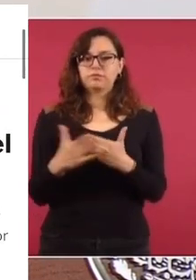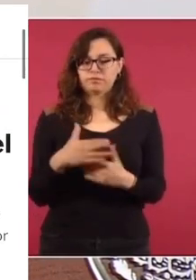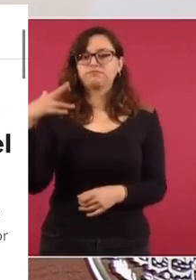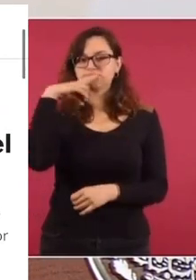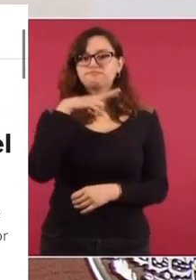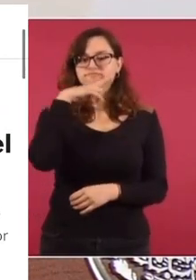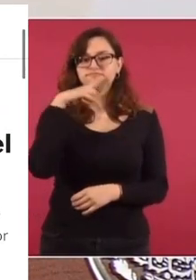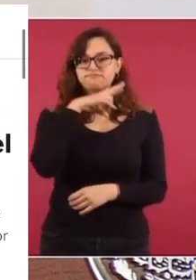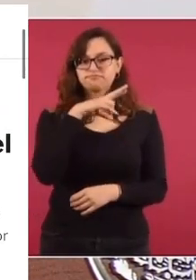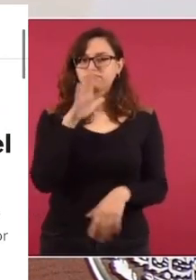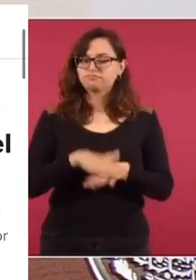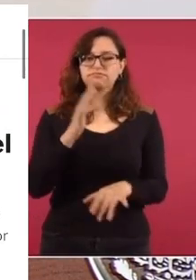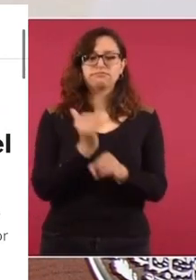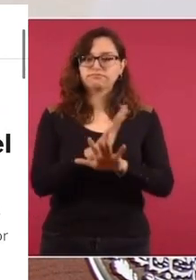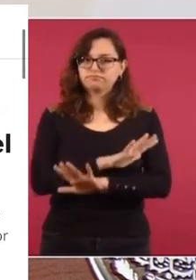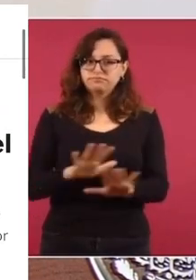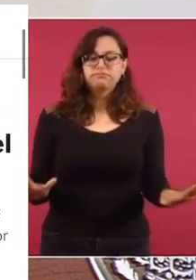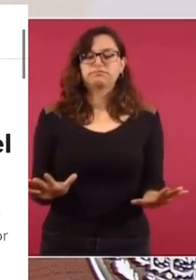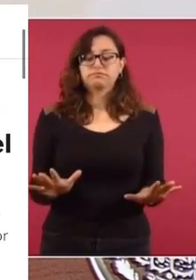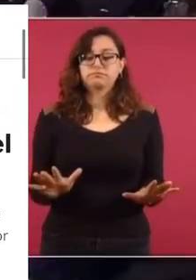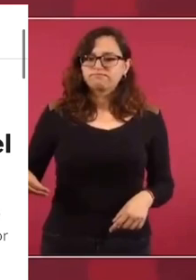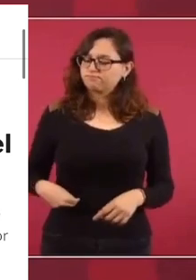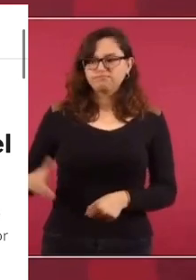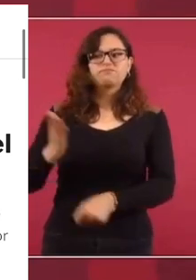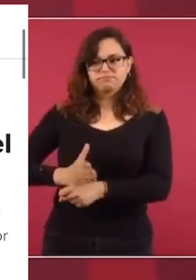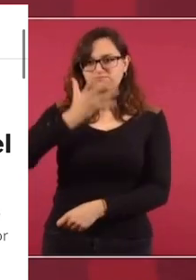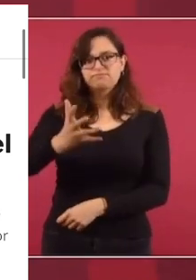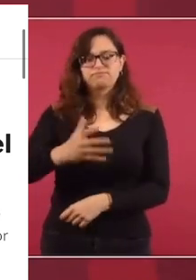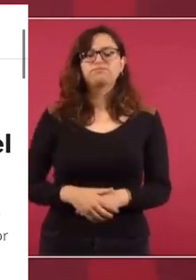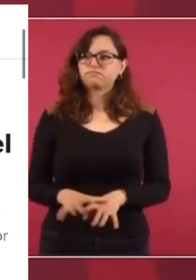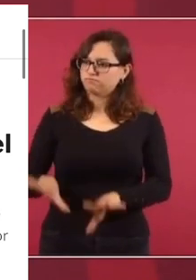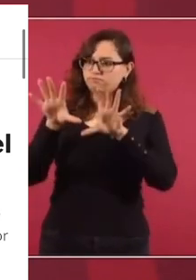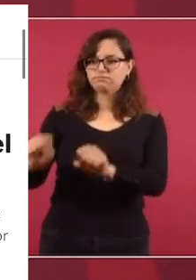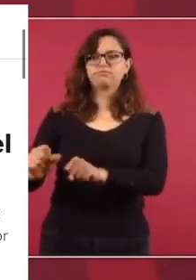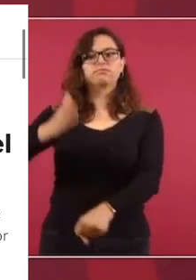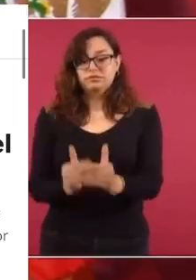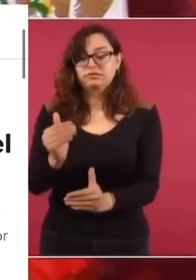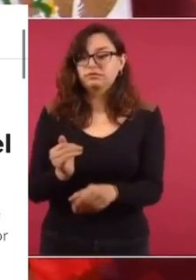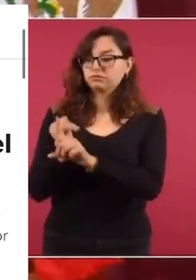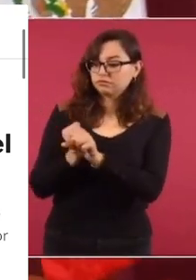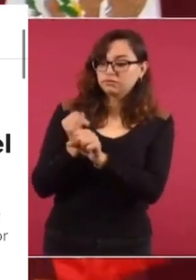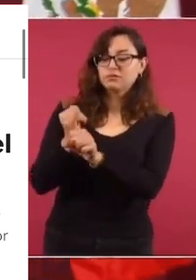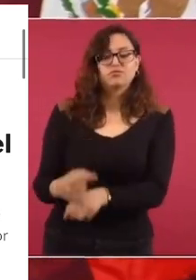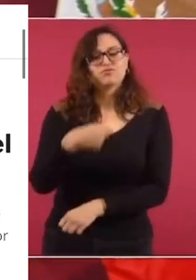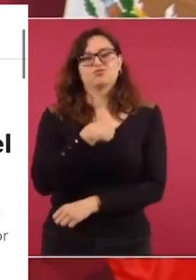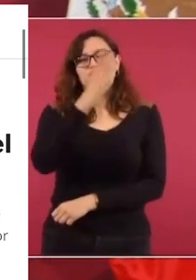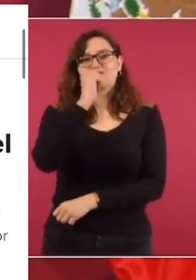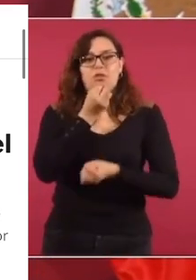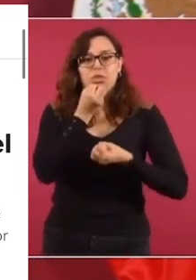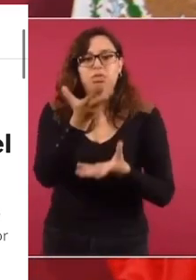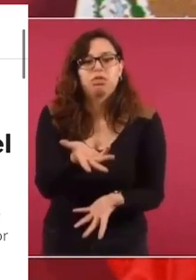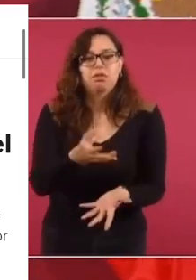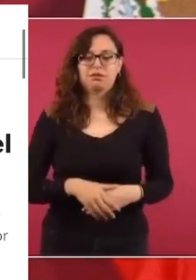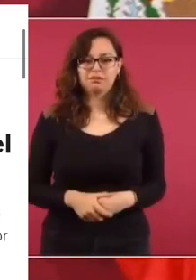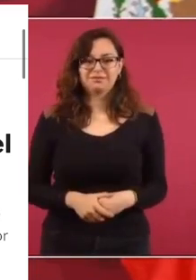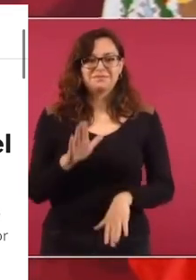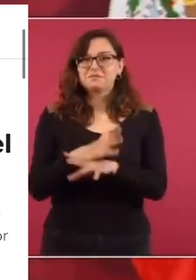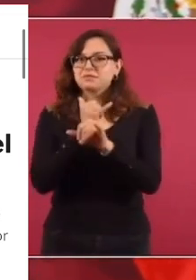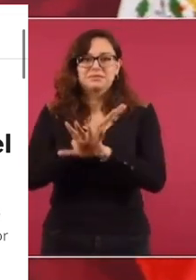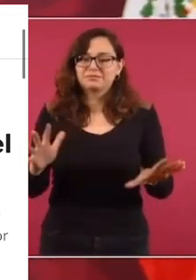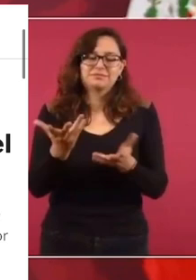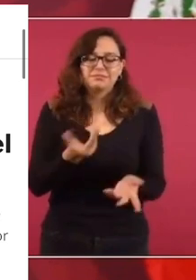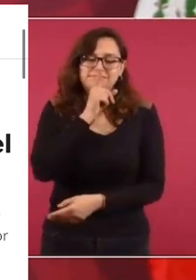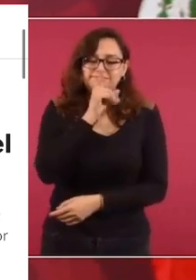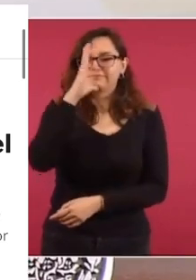ya información y espero que se detenga y se castigue a los responsables. No puedo dar más